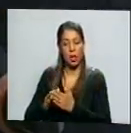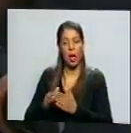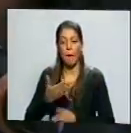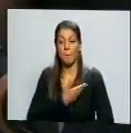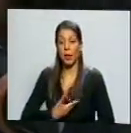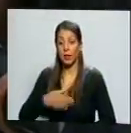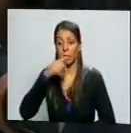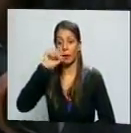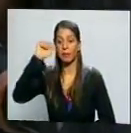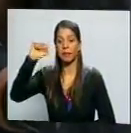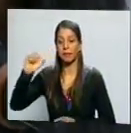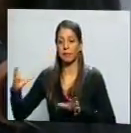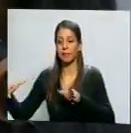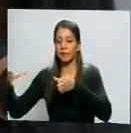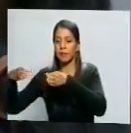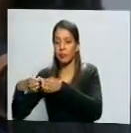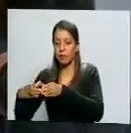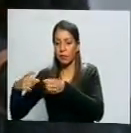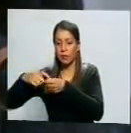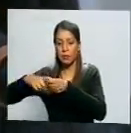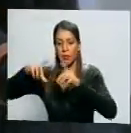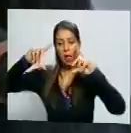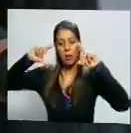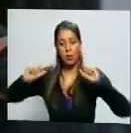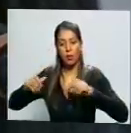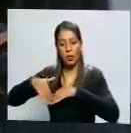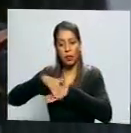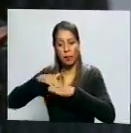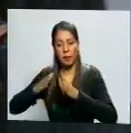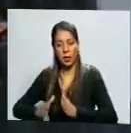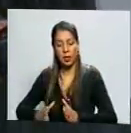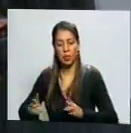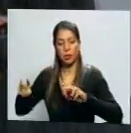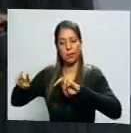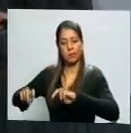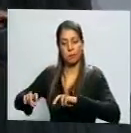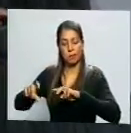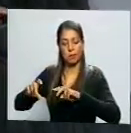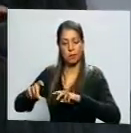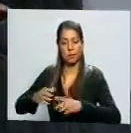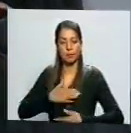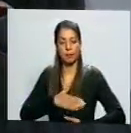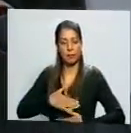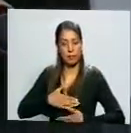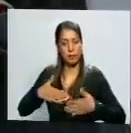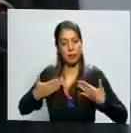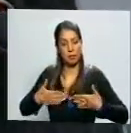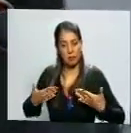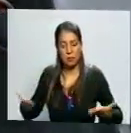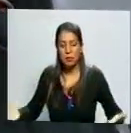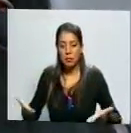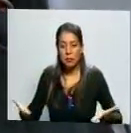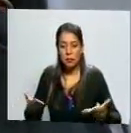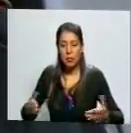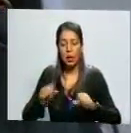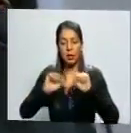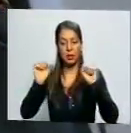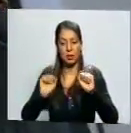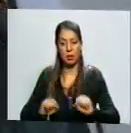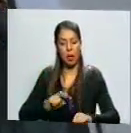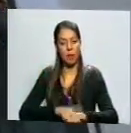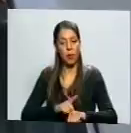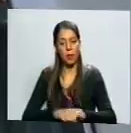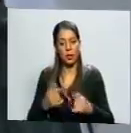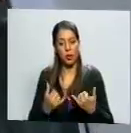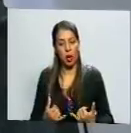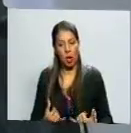ministros y ministras, pues con todas las ganas de echar a andar pues este sistema en este momento del